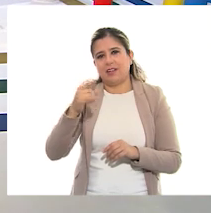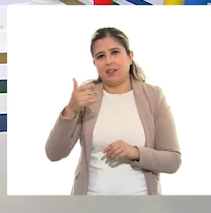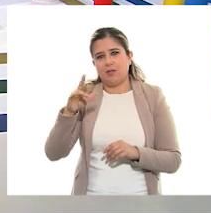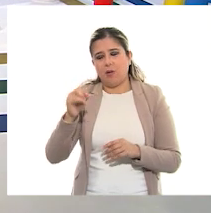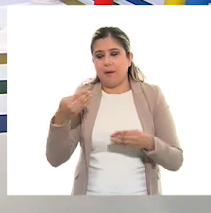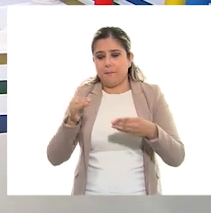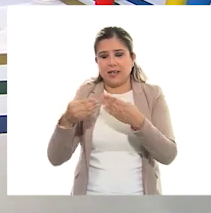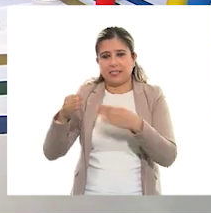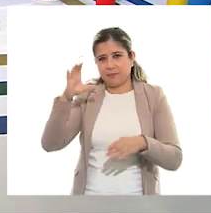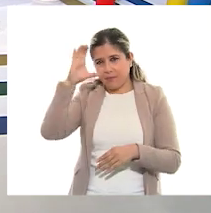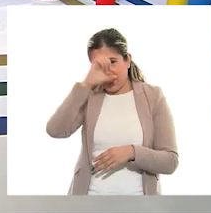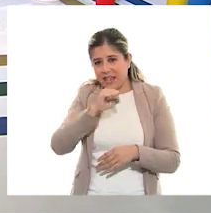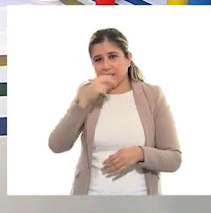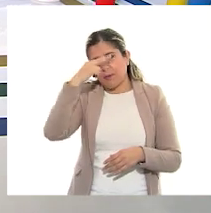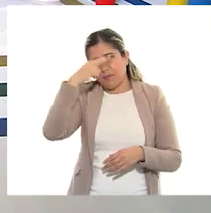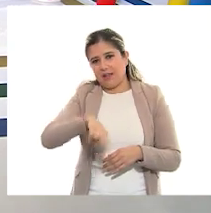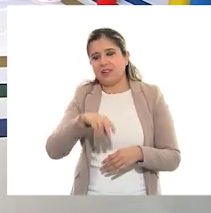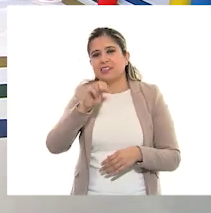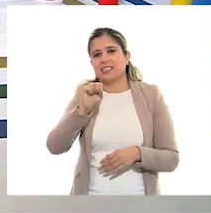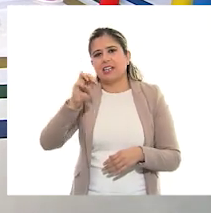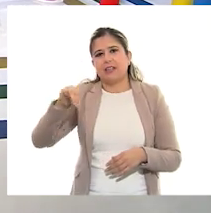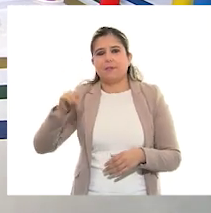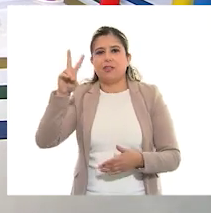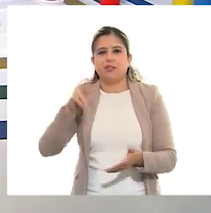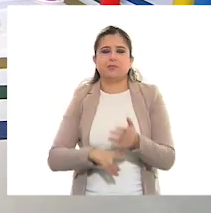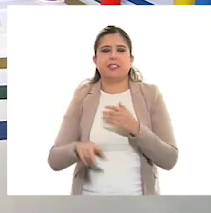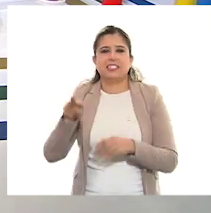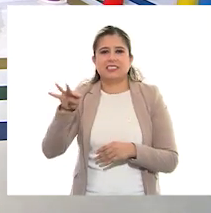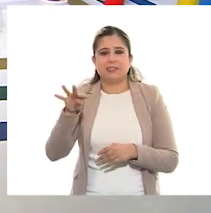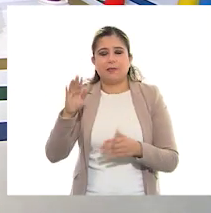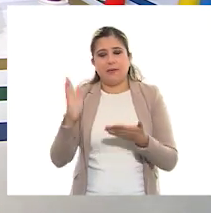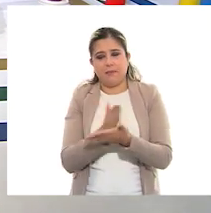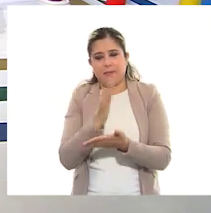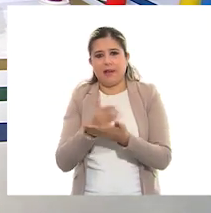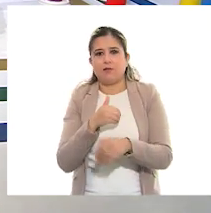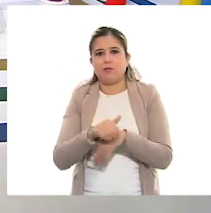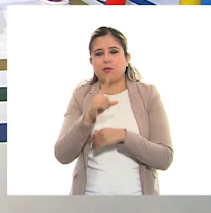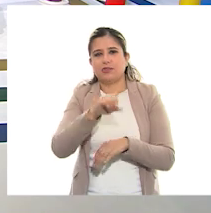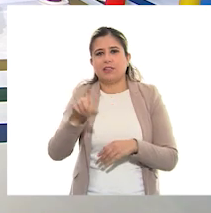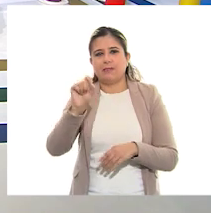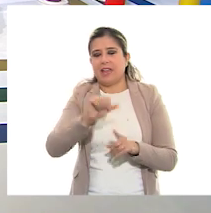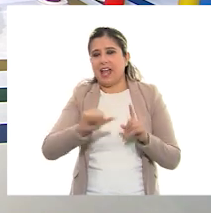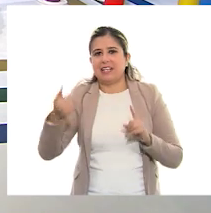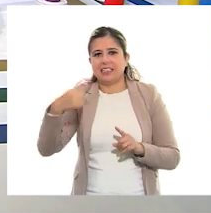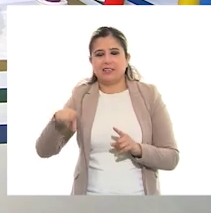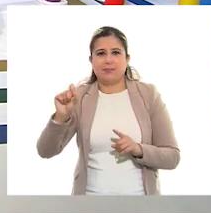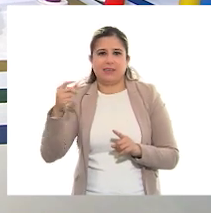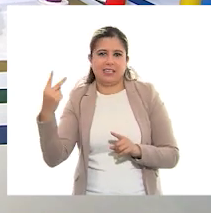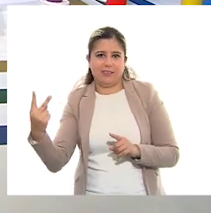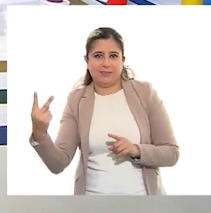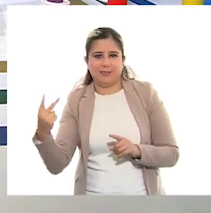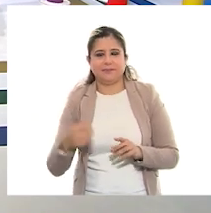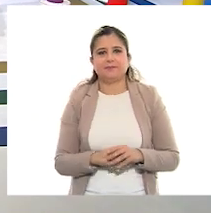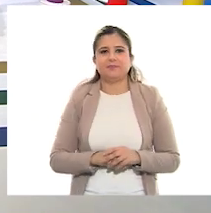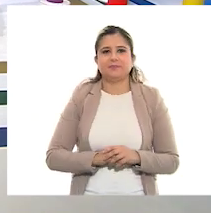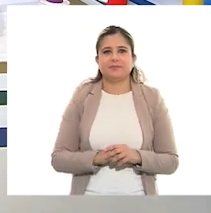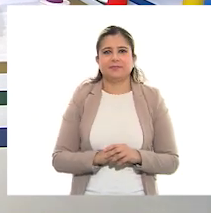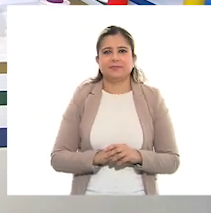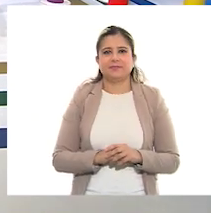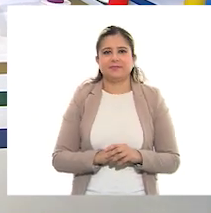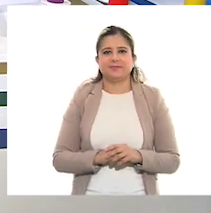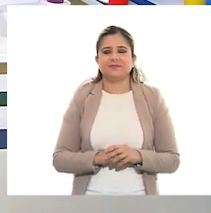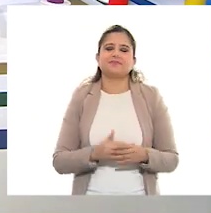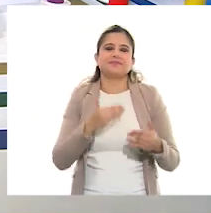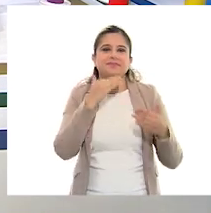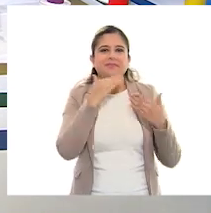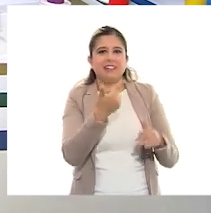Pez Payaso, México SM 2019, página 120 a la 122. Muy bien,